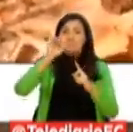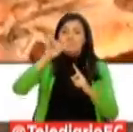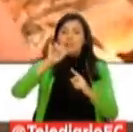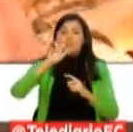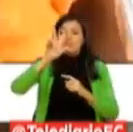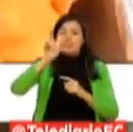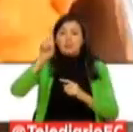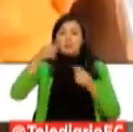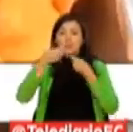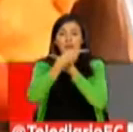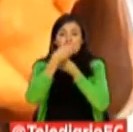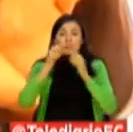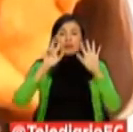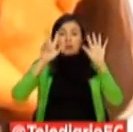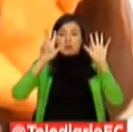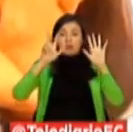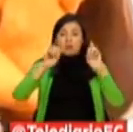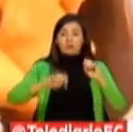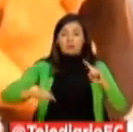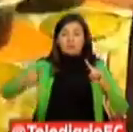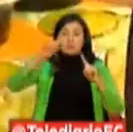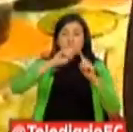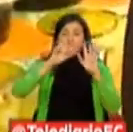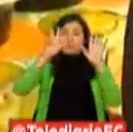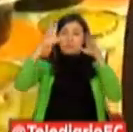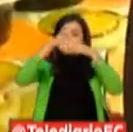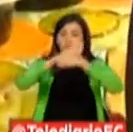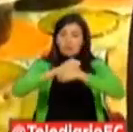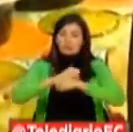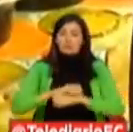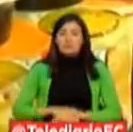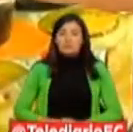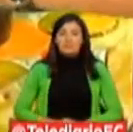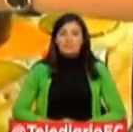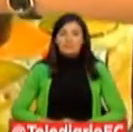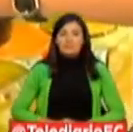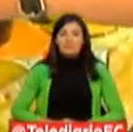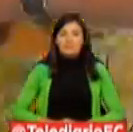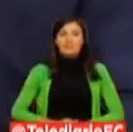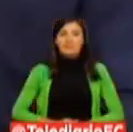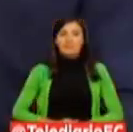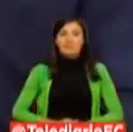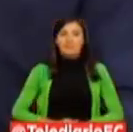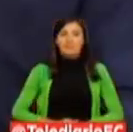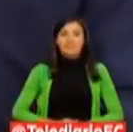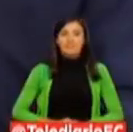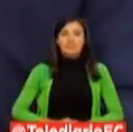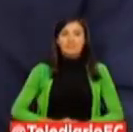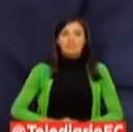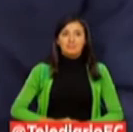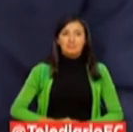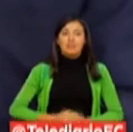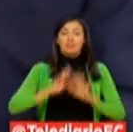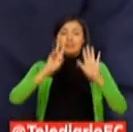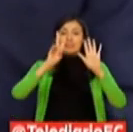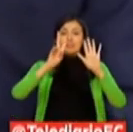de marzo, de 8 a 20 horas. Carla Arcentales, Telediario.